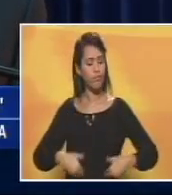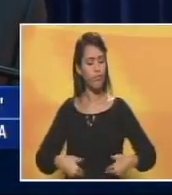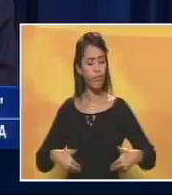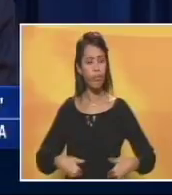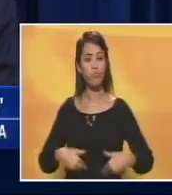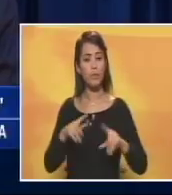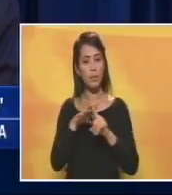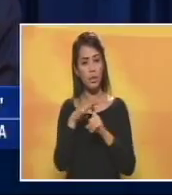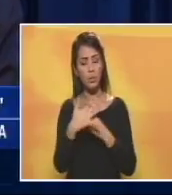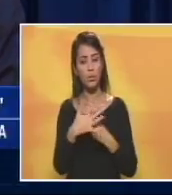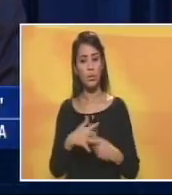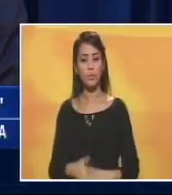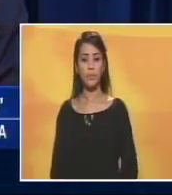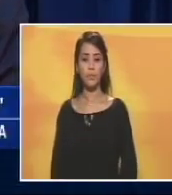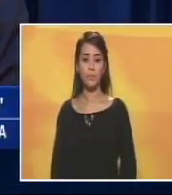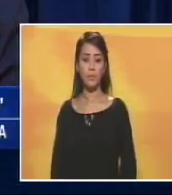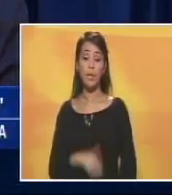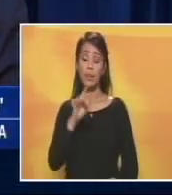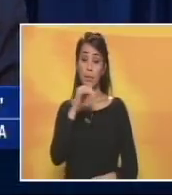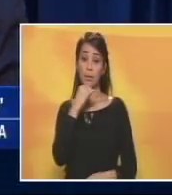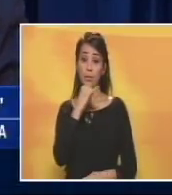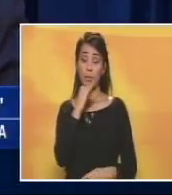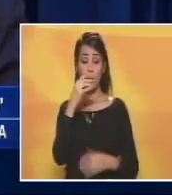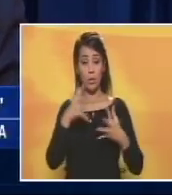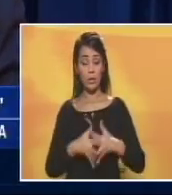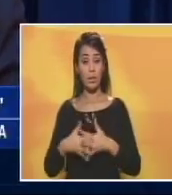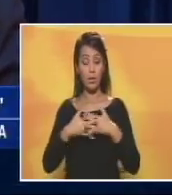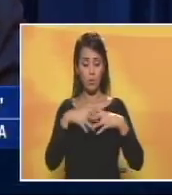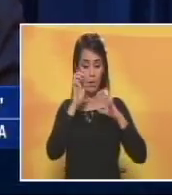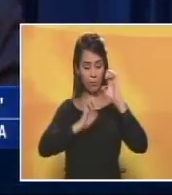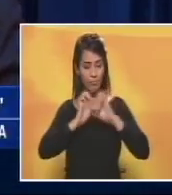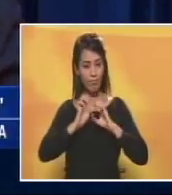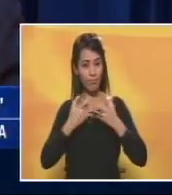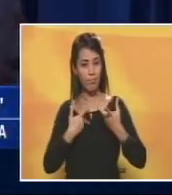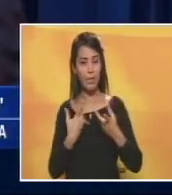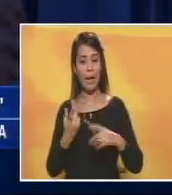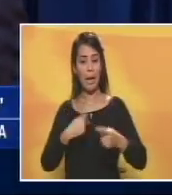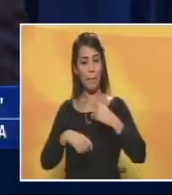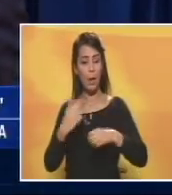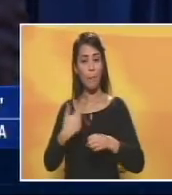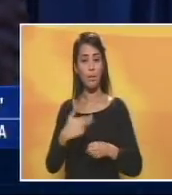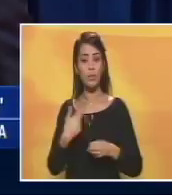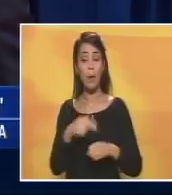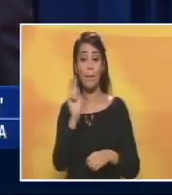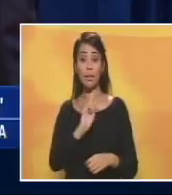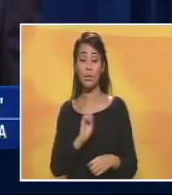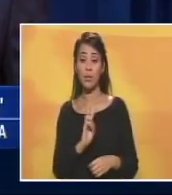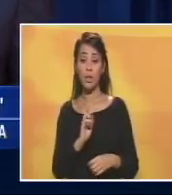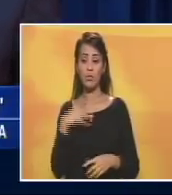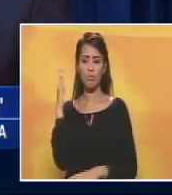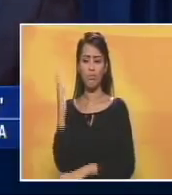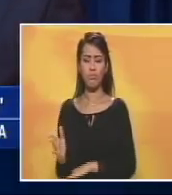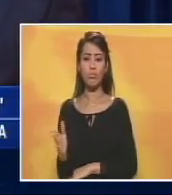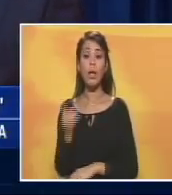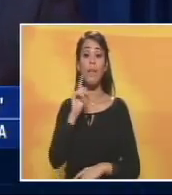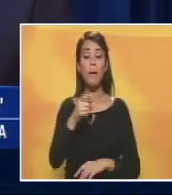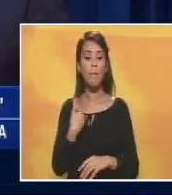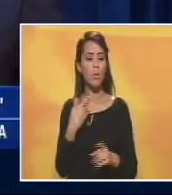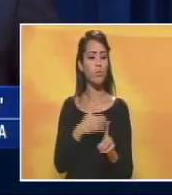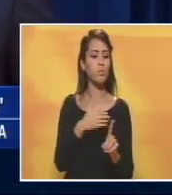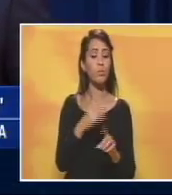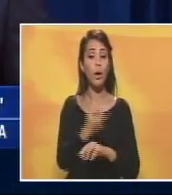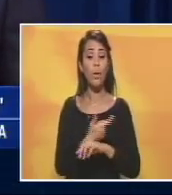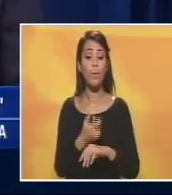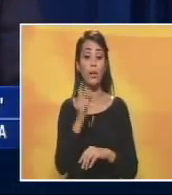ante esta situación. Asimismo, reiteró que Estados Unidos analiza sancionar el mercado petrolero venezolano y así presionar al gobierno nacional,